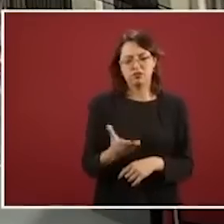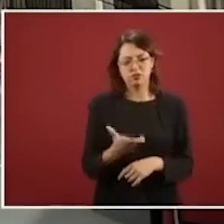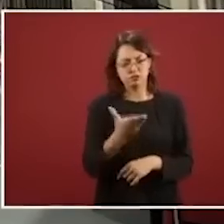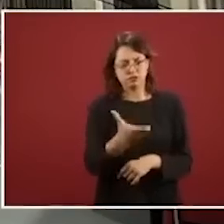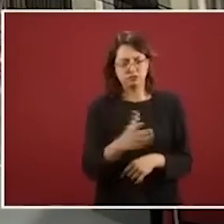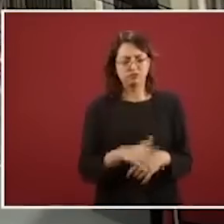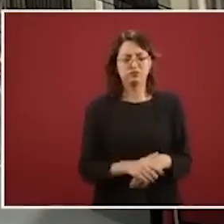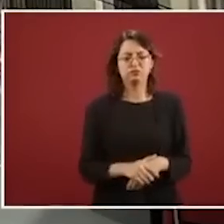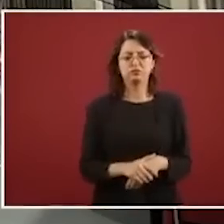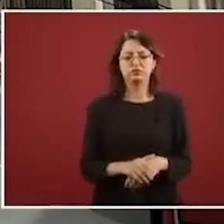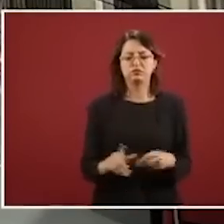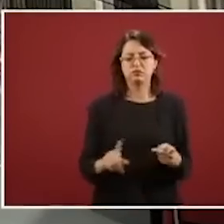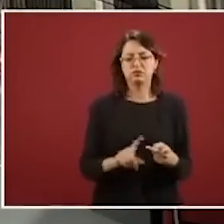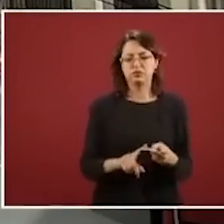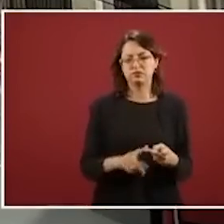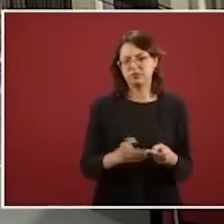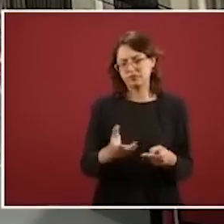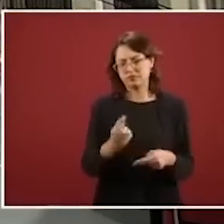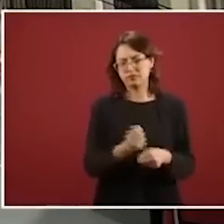señorita subsecretaria también,